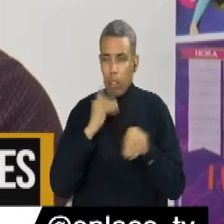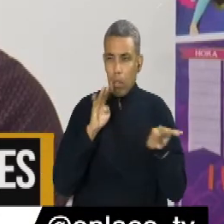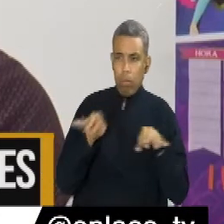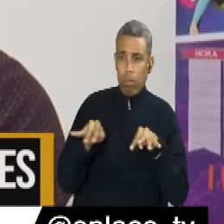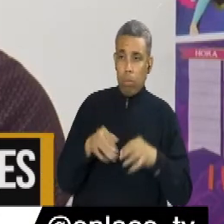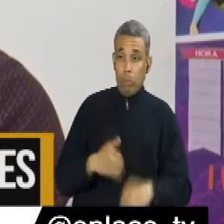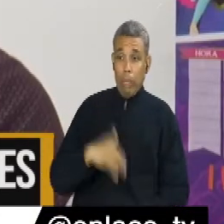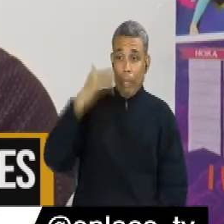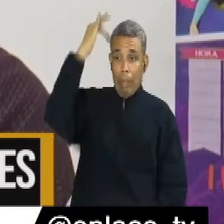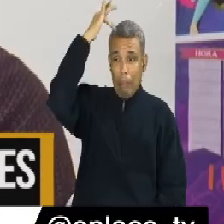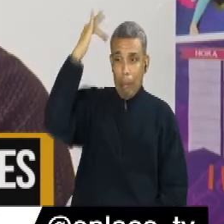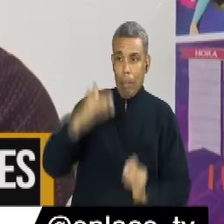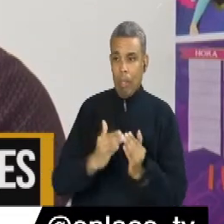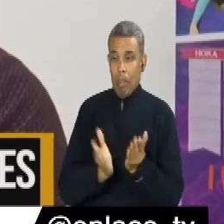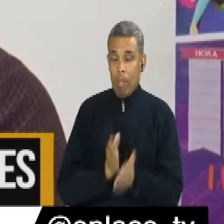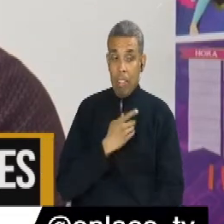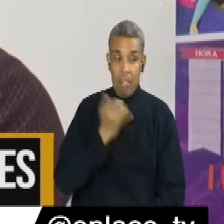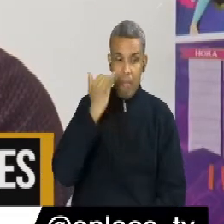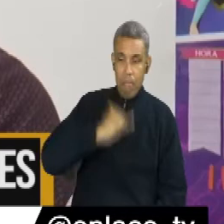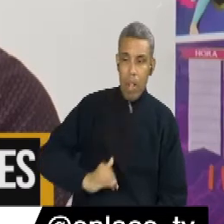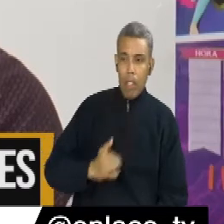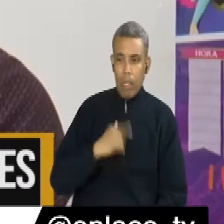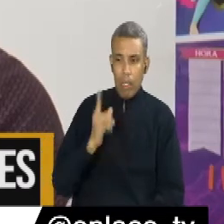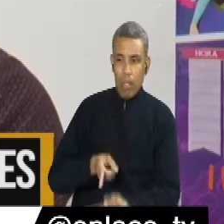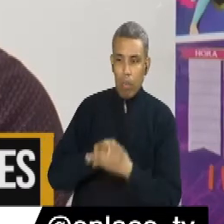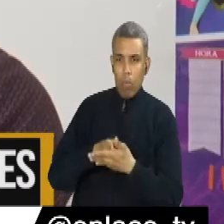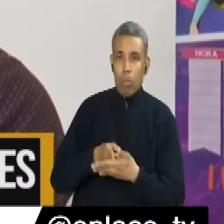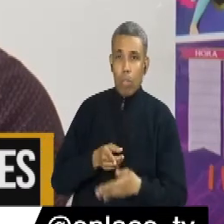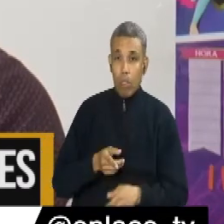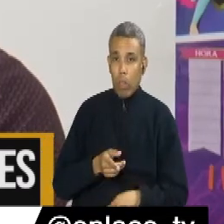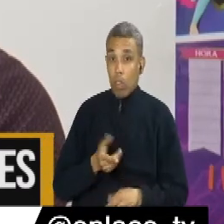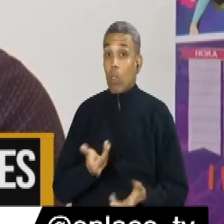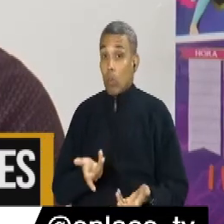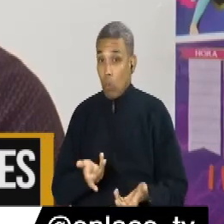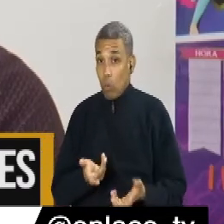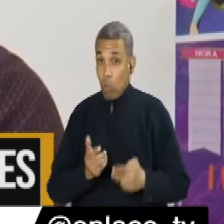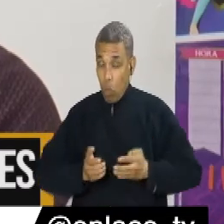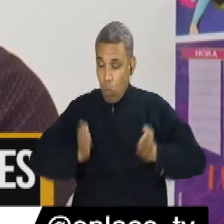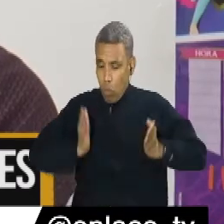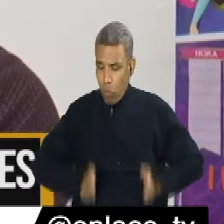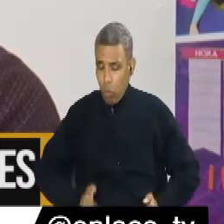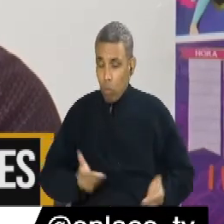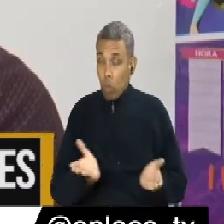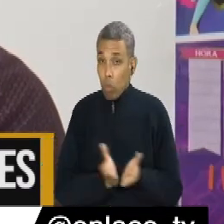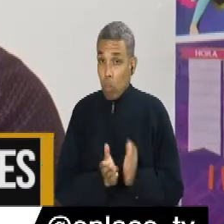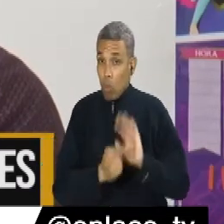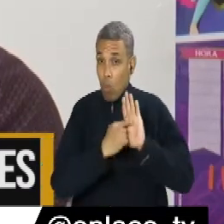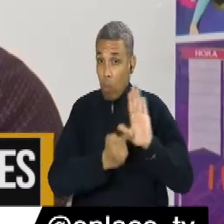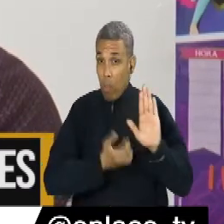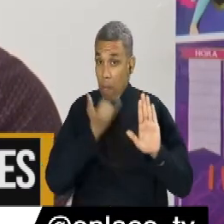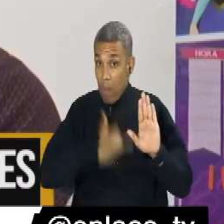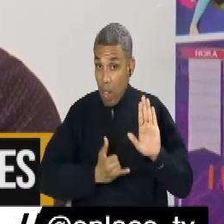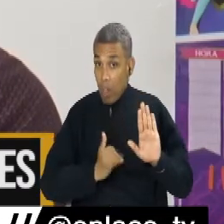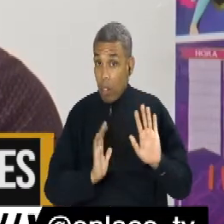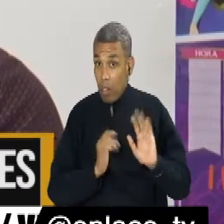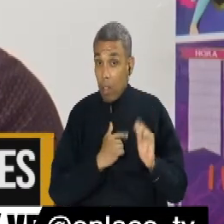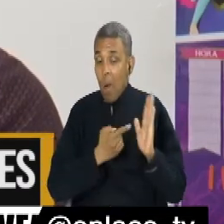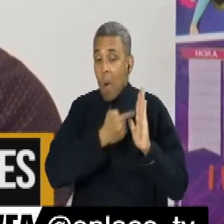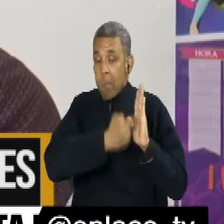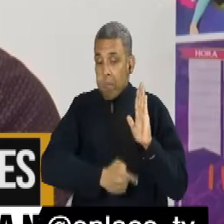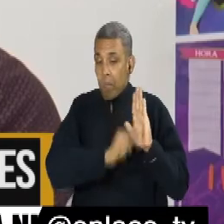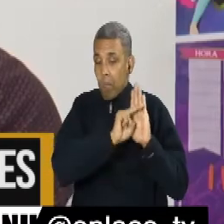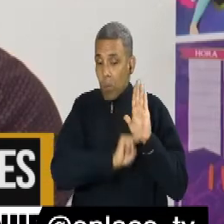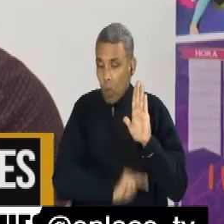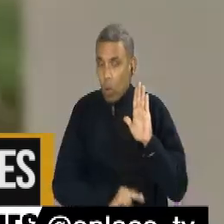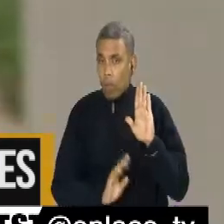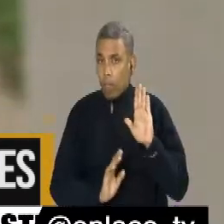de la institución. Este numeral de este artículo está completico. Las chicas lo hicieron